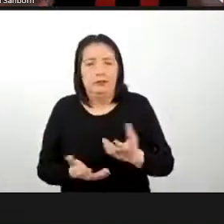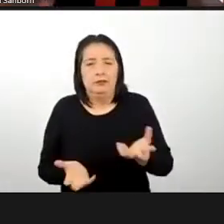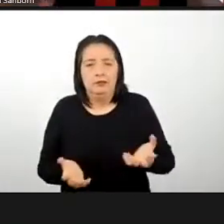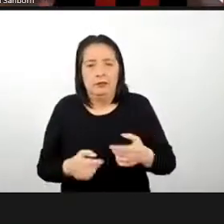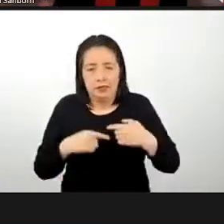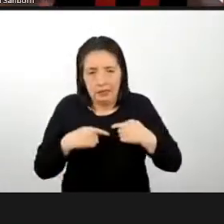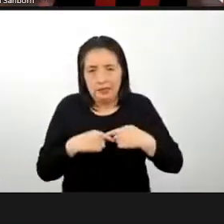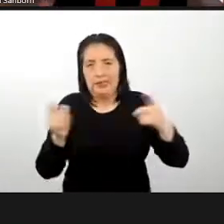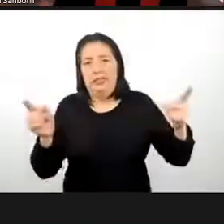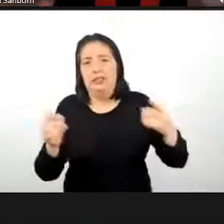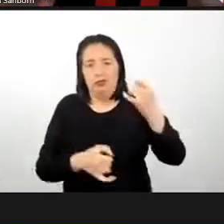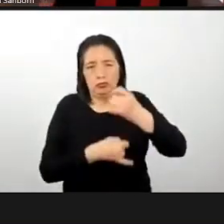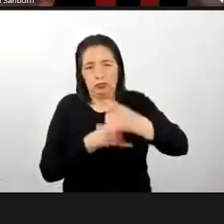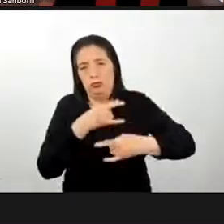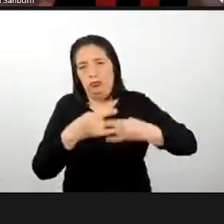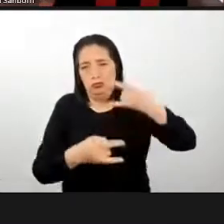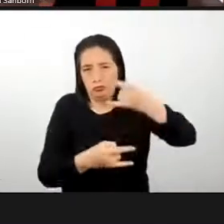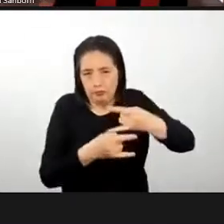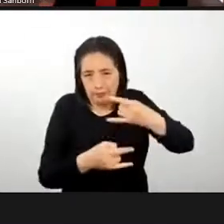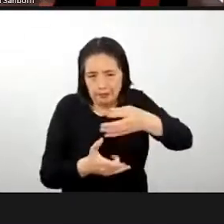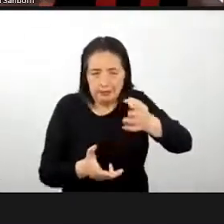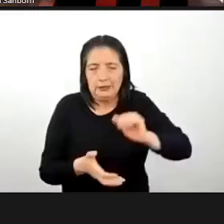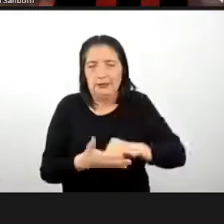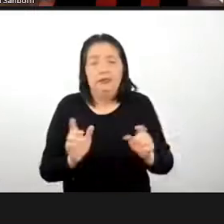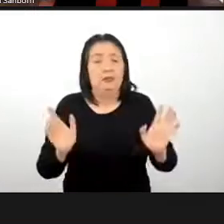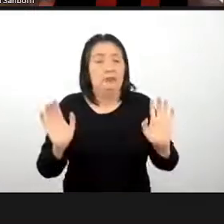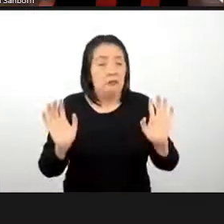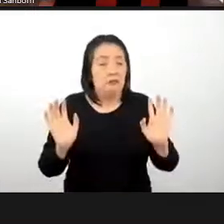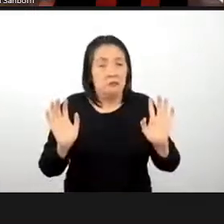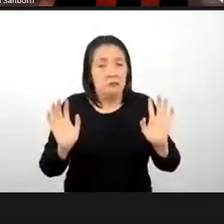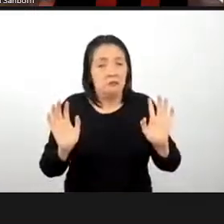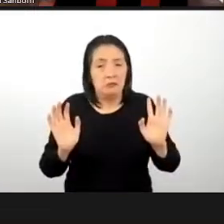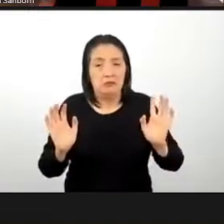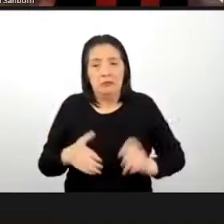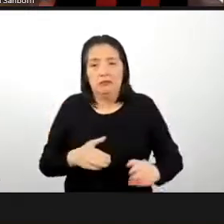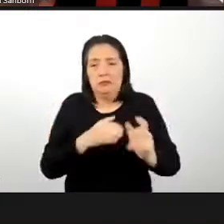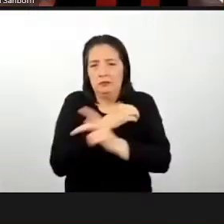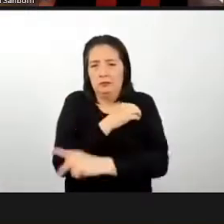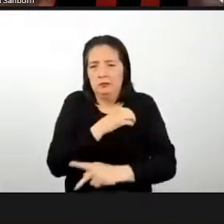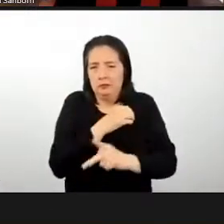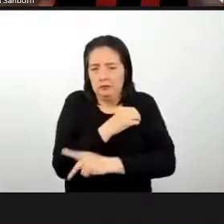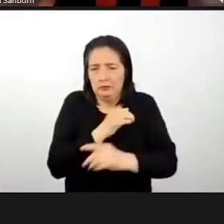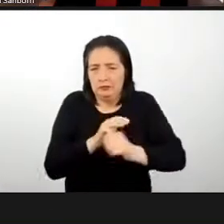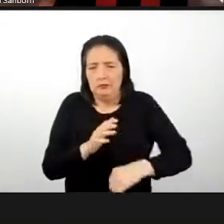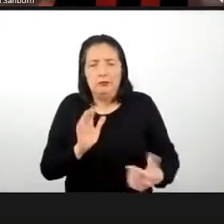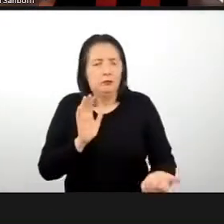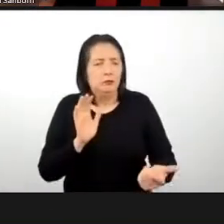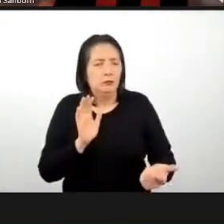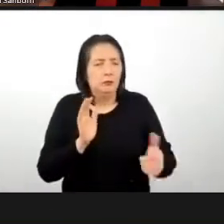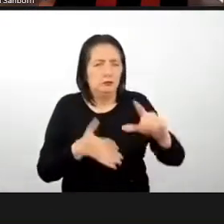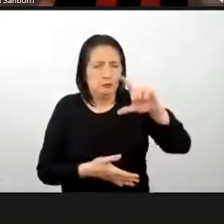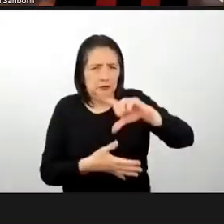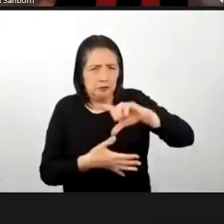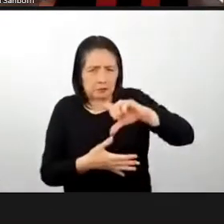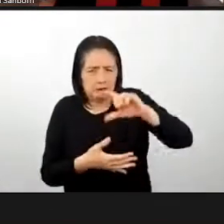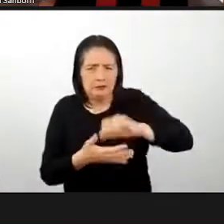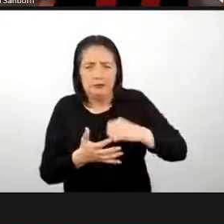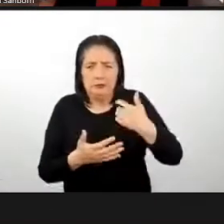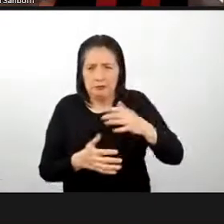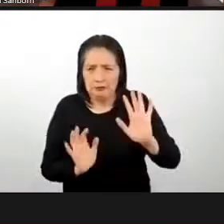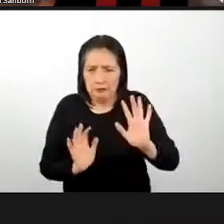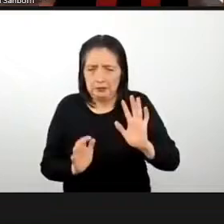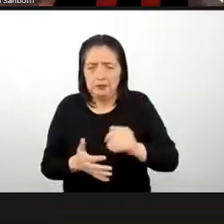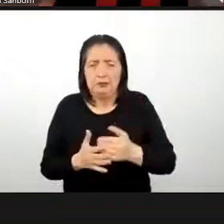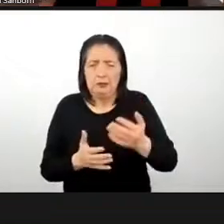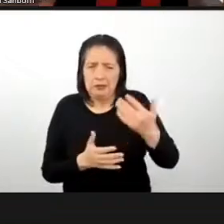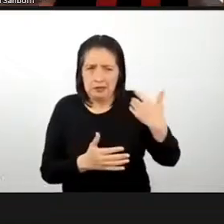Declaración Universal. Incluso fueron los países latinoamericanos los que en 1948 más insistieron, porque ya tenían ellos una